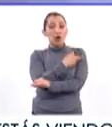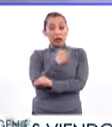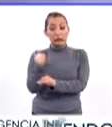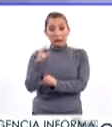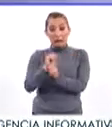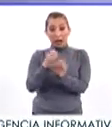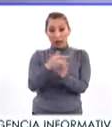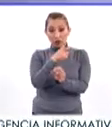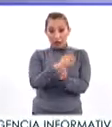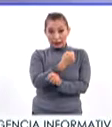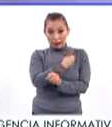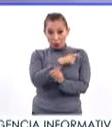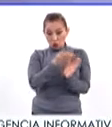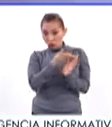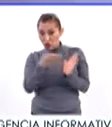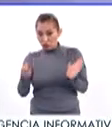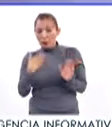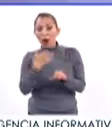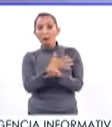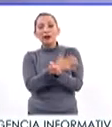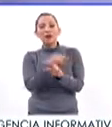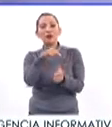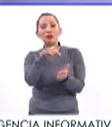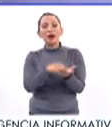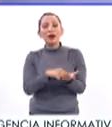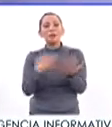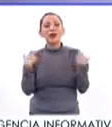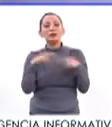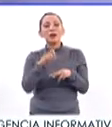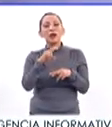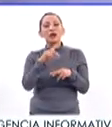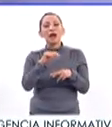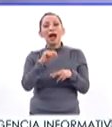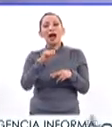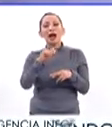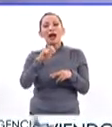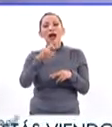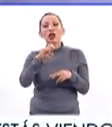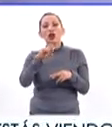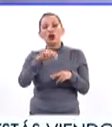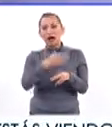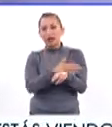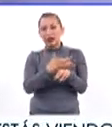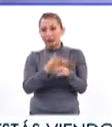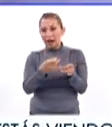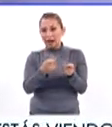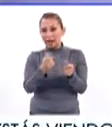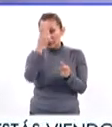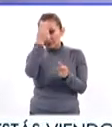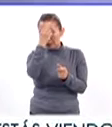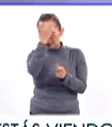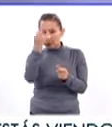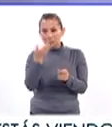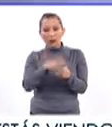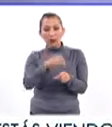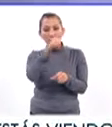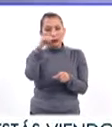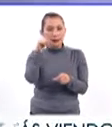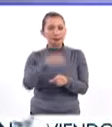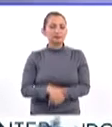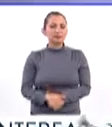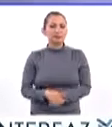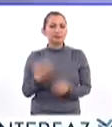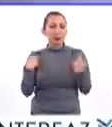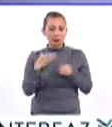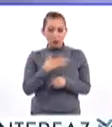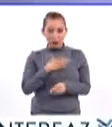marco de la Semana Nacional de Salud. Por eso nos acompaña en el estudio la maestra Verónica Alarcón Hernández, coordinadora de calidad de enfermería del Hospital Juárez de México.